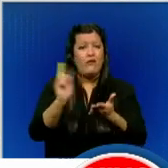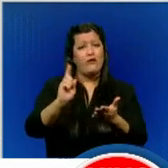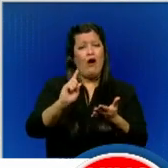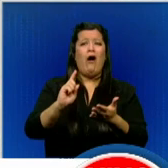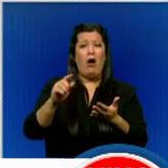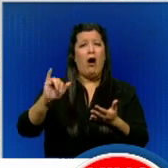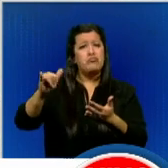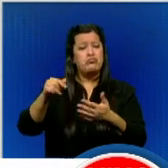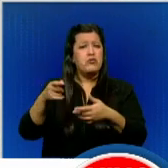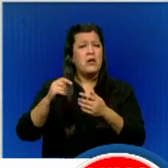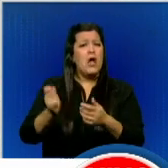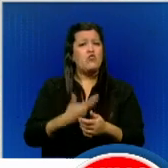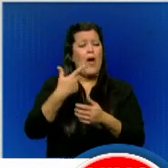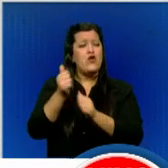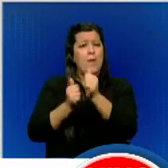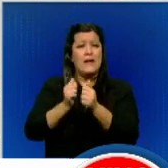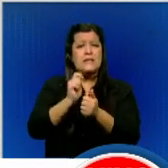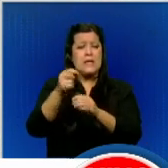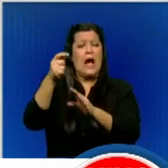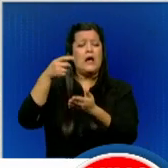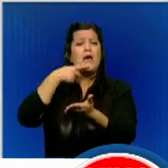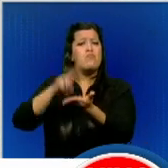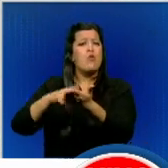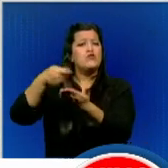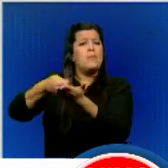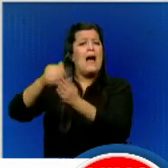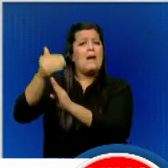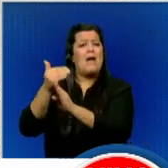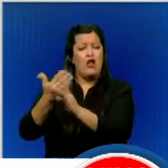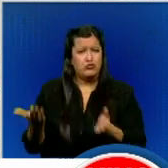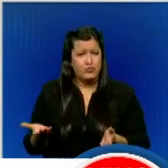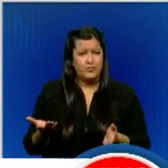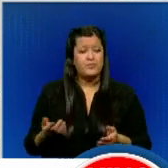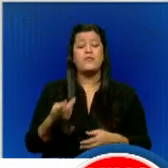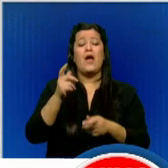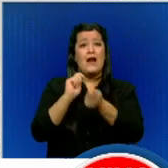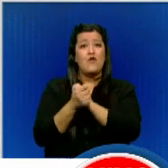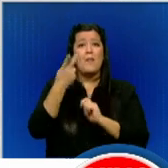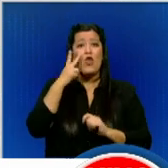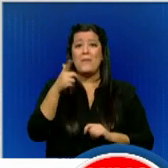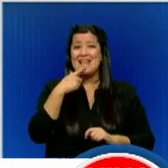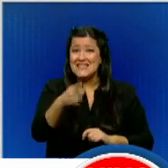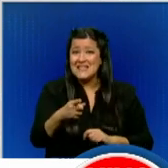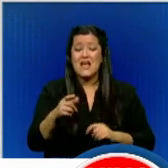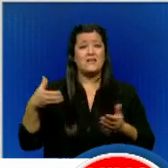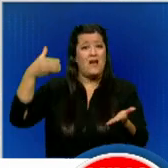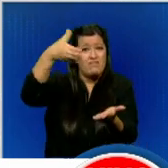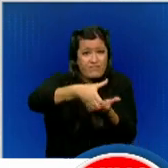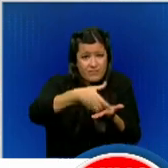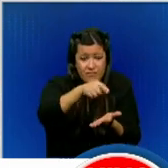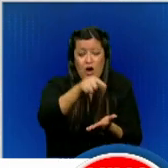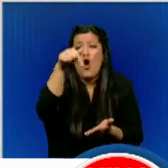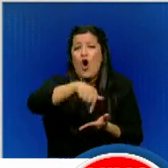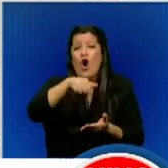distribución de dividendos entonces voy a dar ejemplos en la reforma de 2017 la reinversión de utilidades hoy